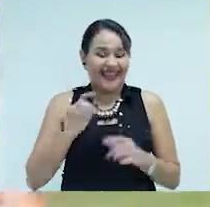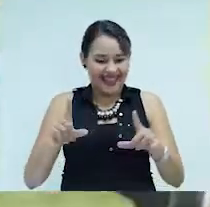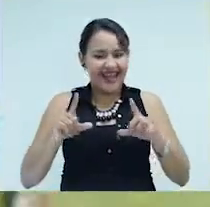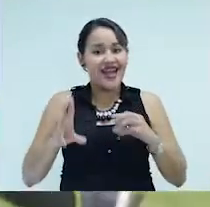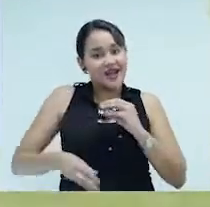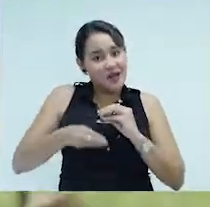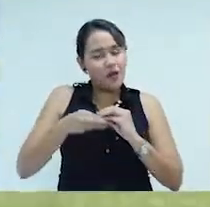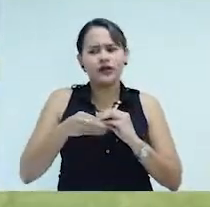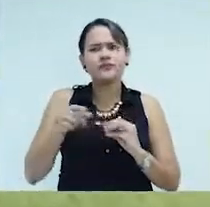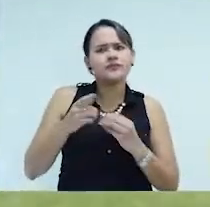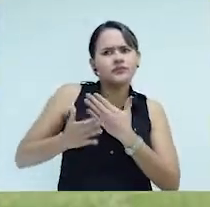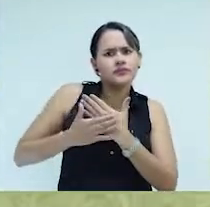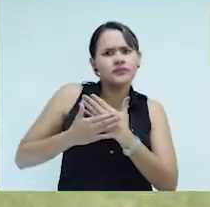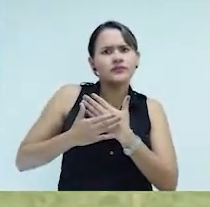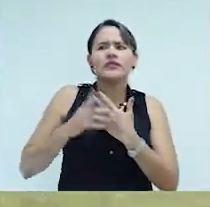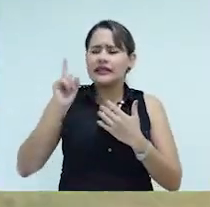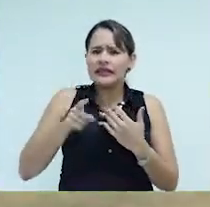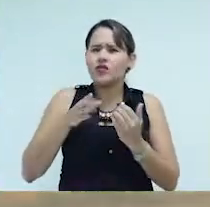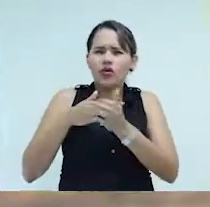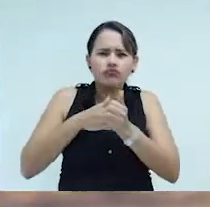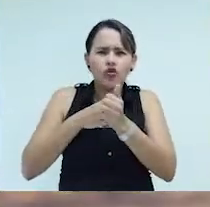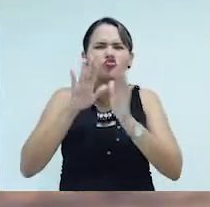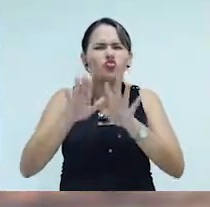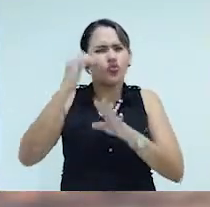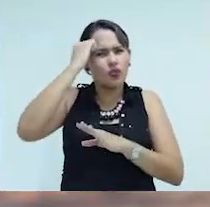Universidad, pues aparte de otorgarme el título, pues